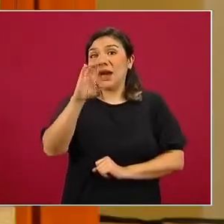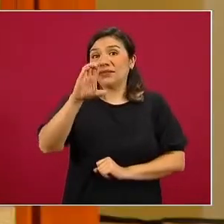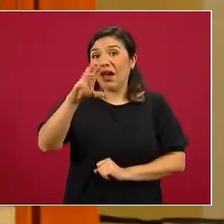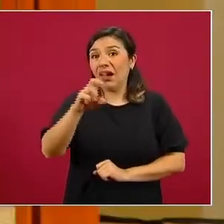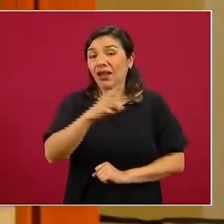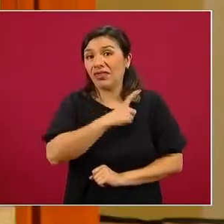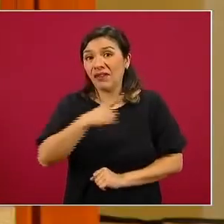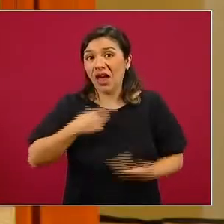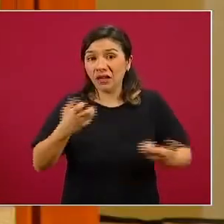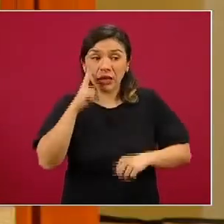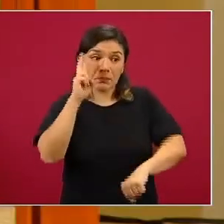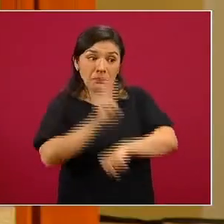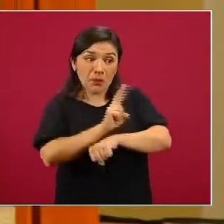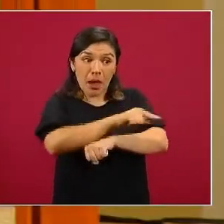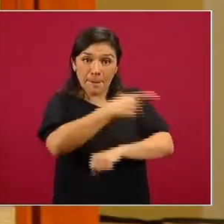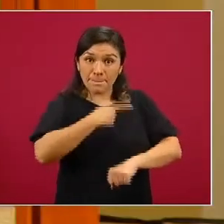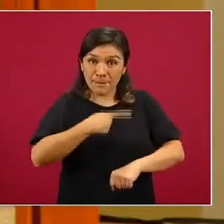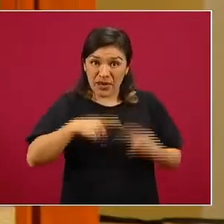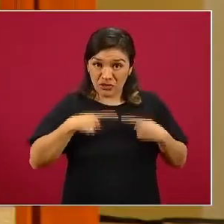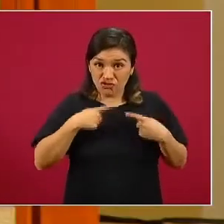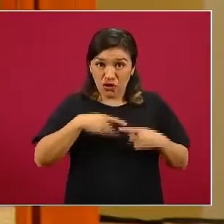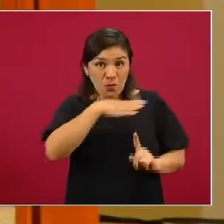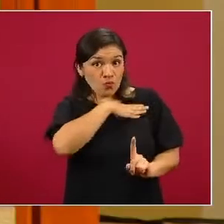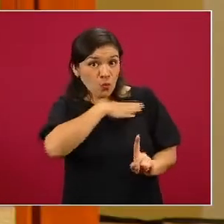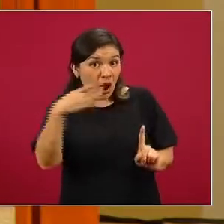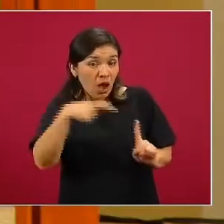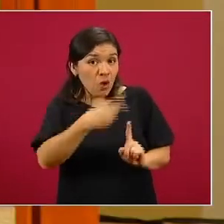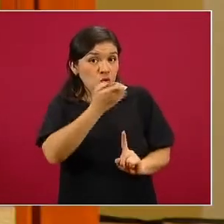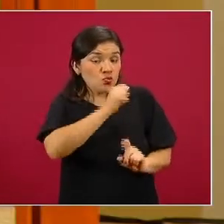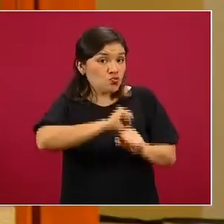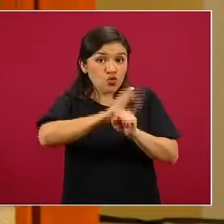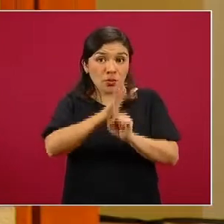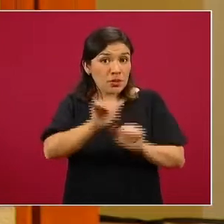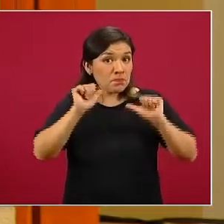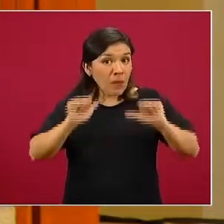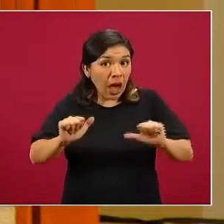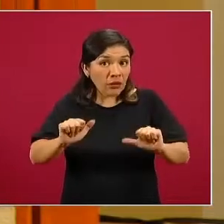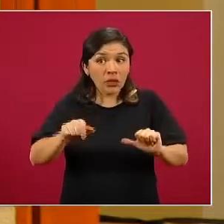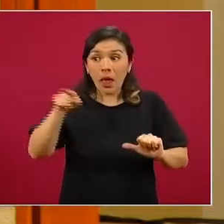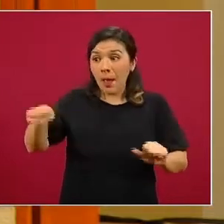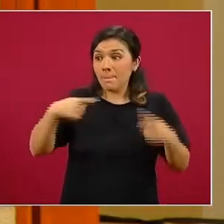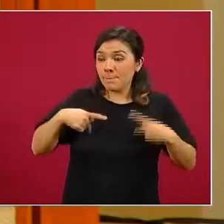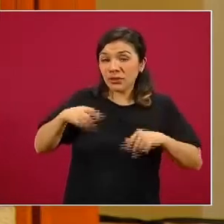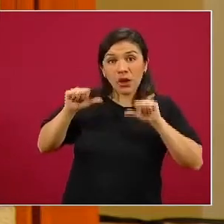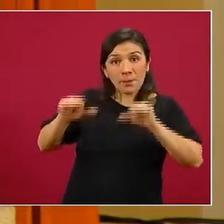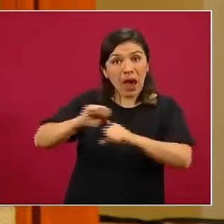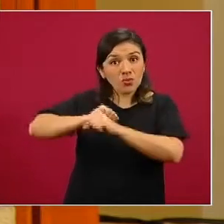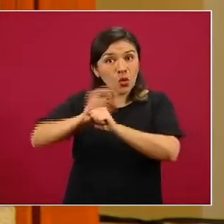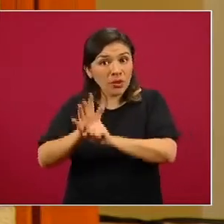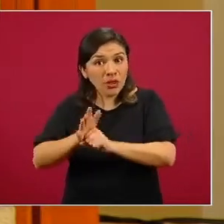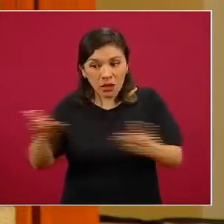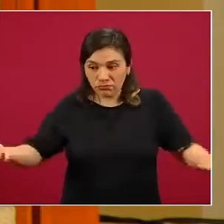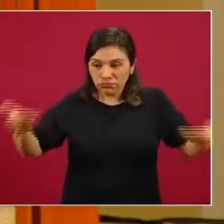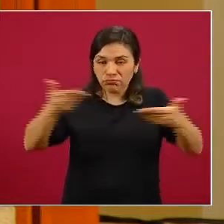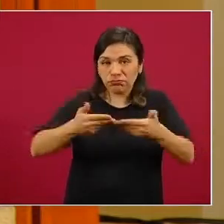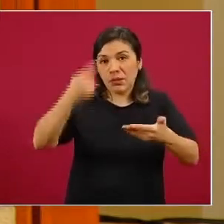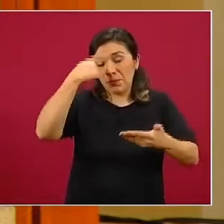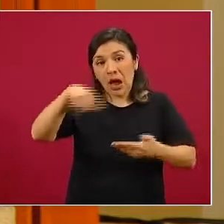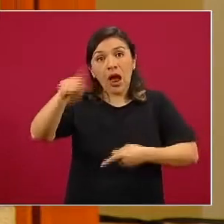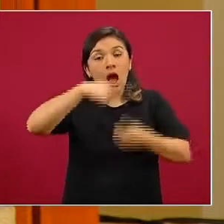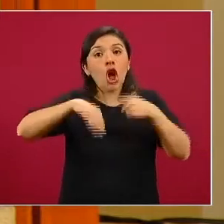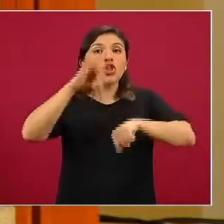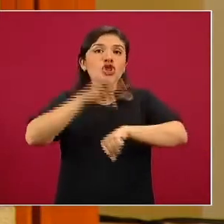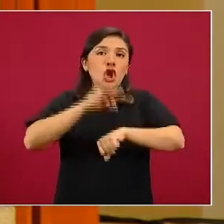y ver que el donador no tenga COVID, que el receptor no tenga COVID y que el personal sanitario que